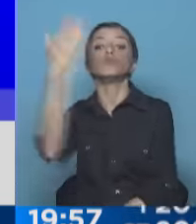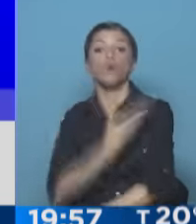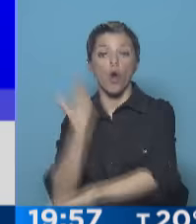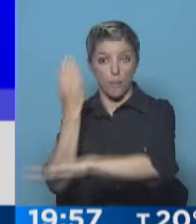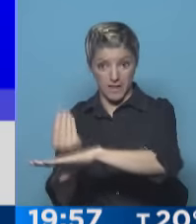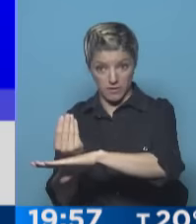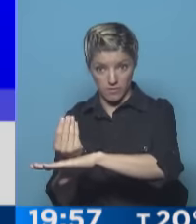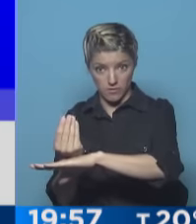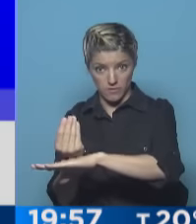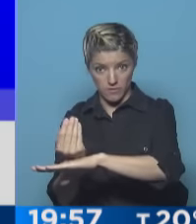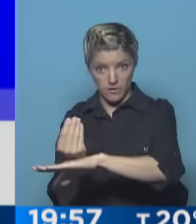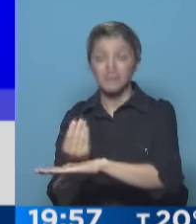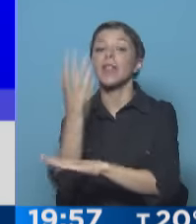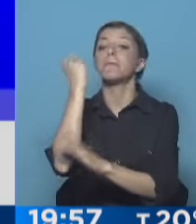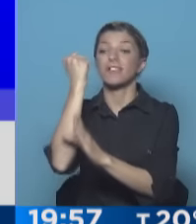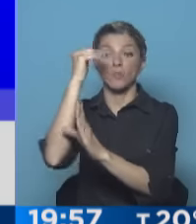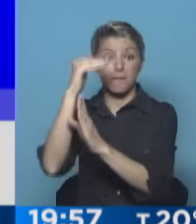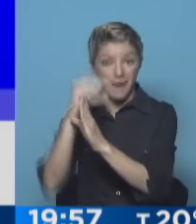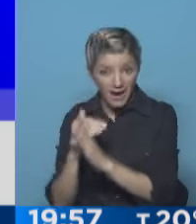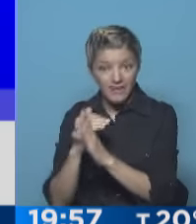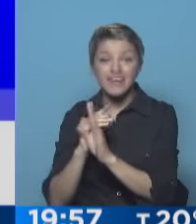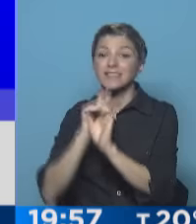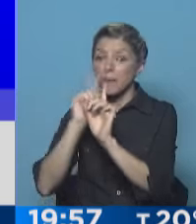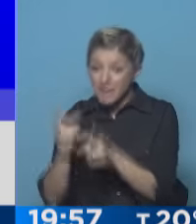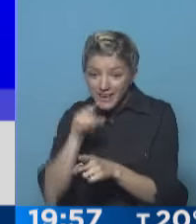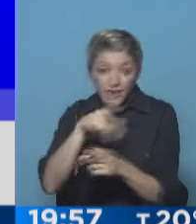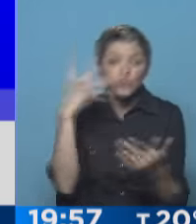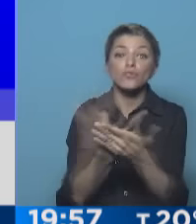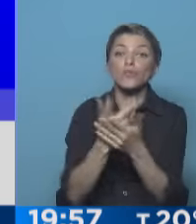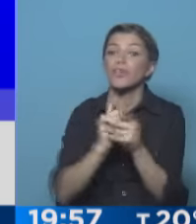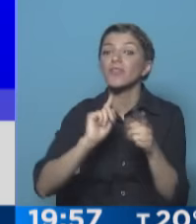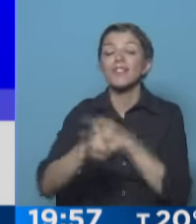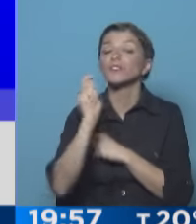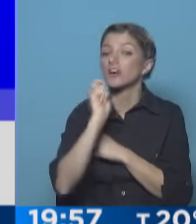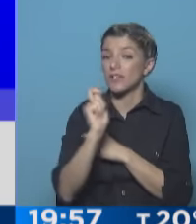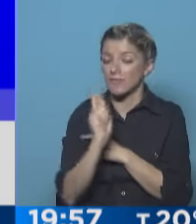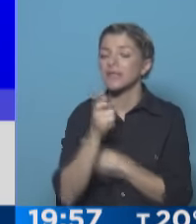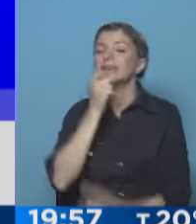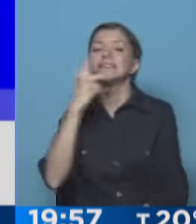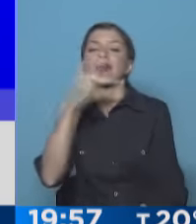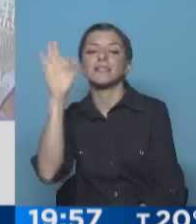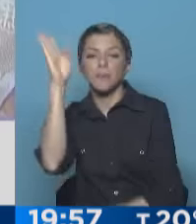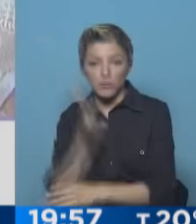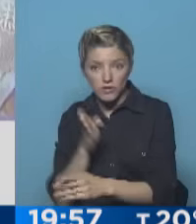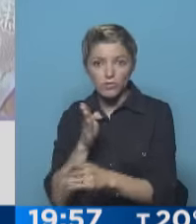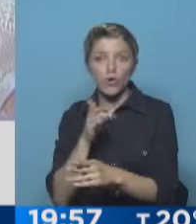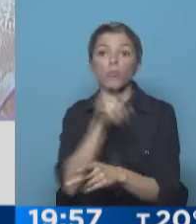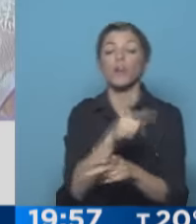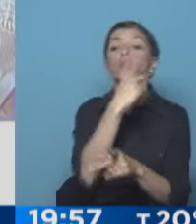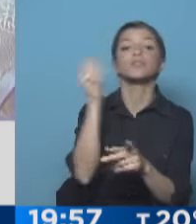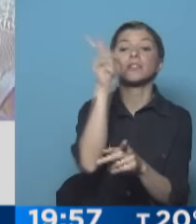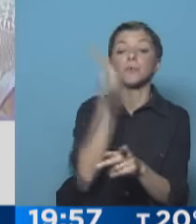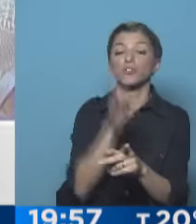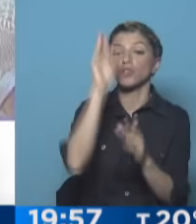devaluación una mega deevaluación que también va directamente si se devalua un 30% será un 30% menos en el